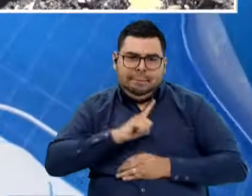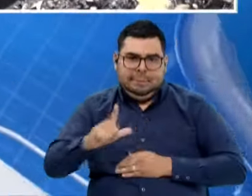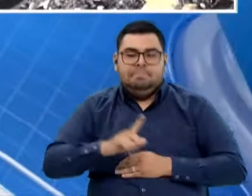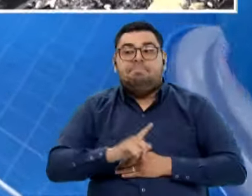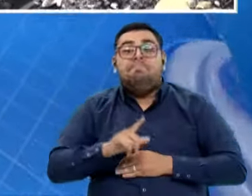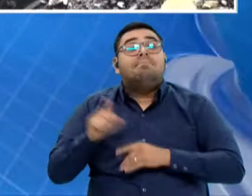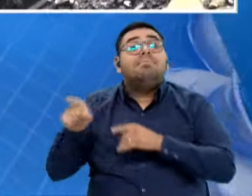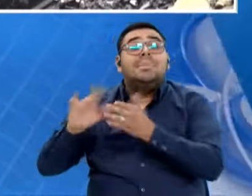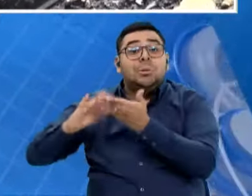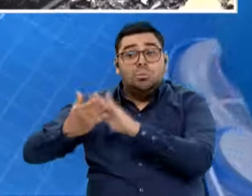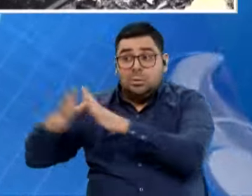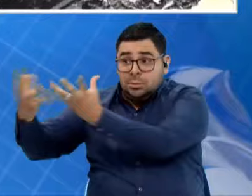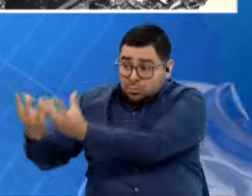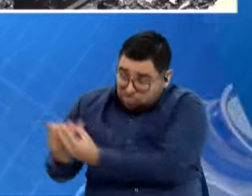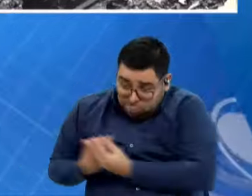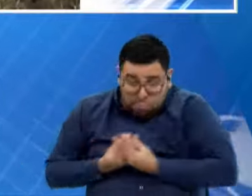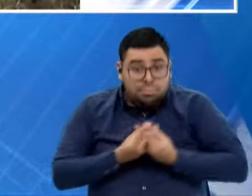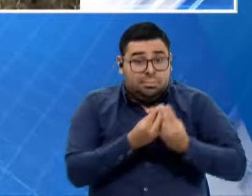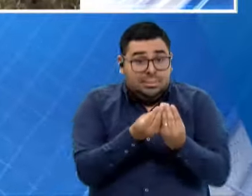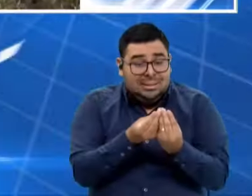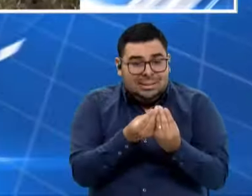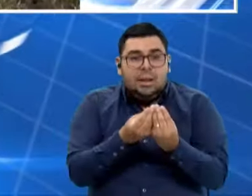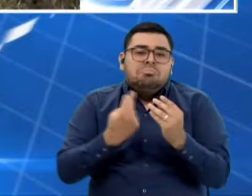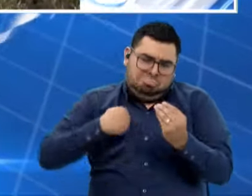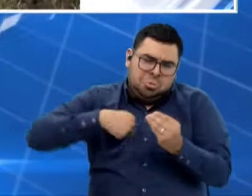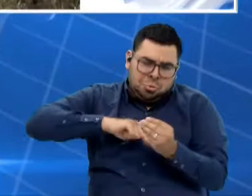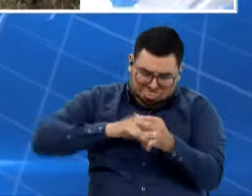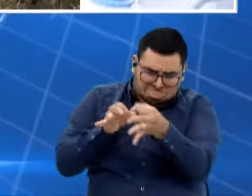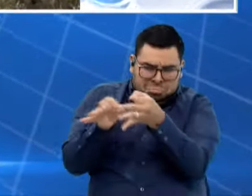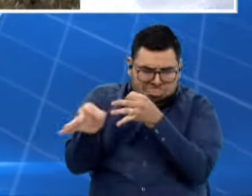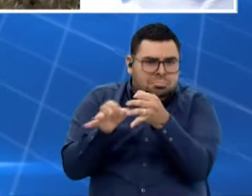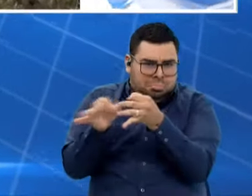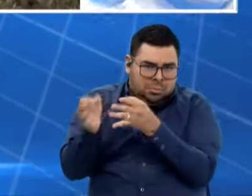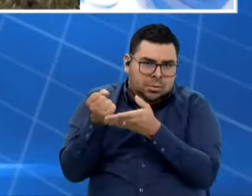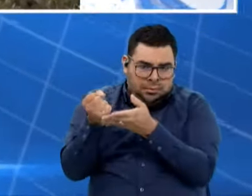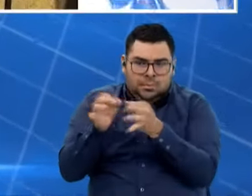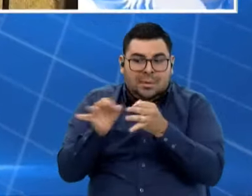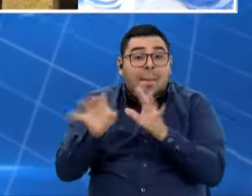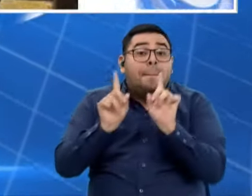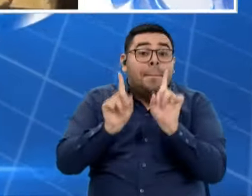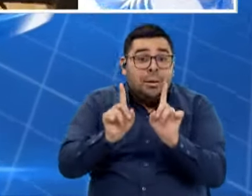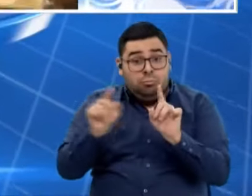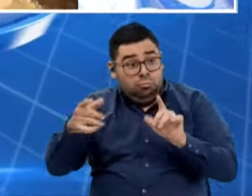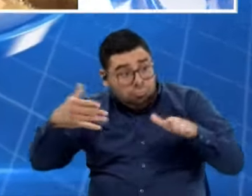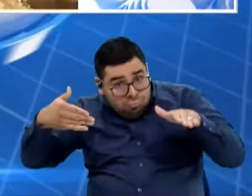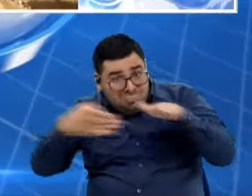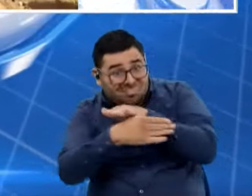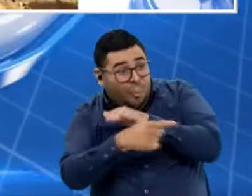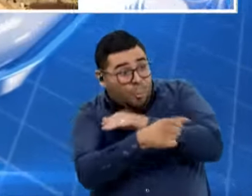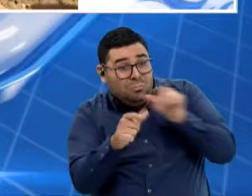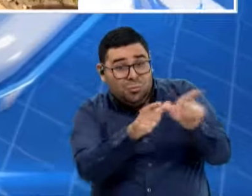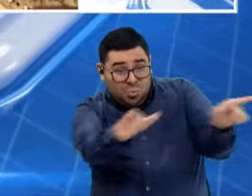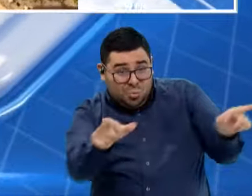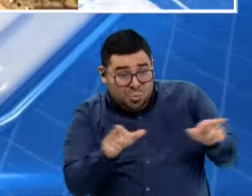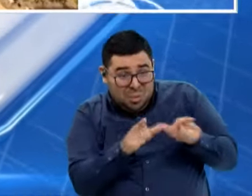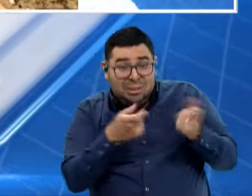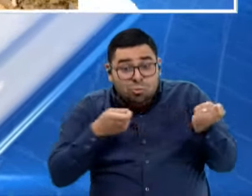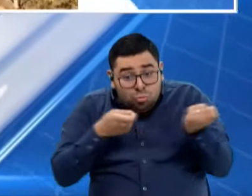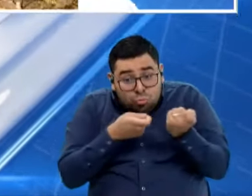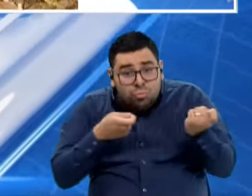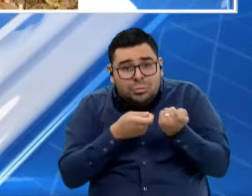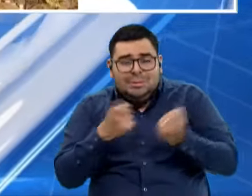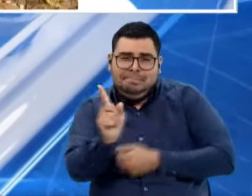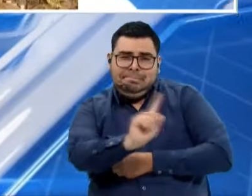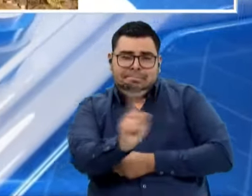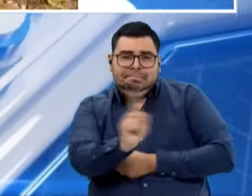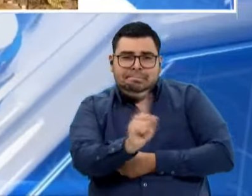cuando llega a la comunidad les explicamos algunas actividades que sí pueden realizar, pero no pueden estar cerca a los focos porque para eso hay que tener una